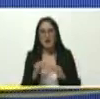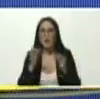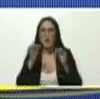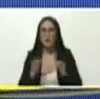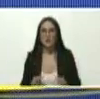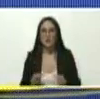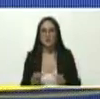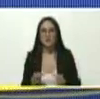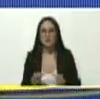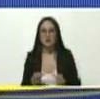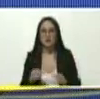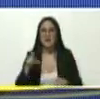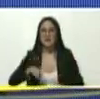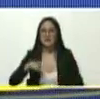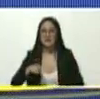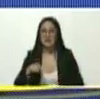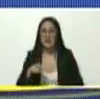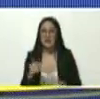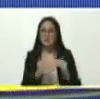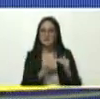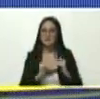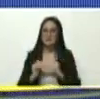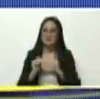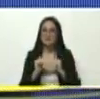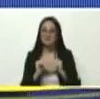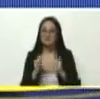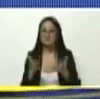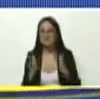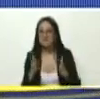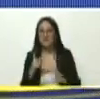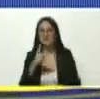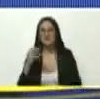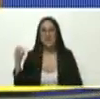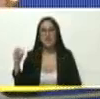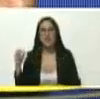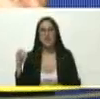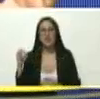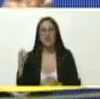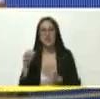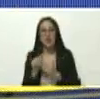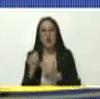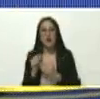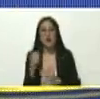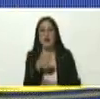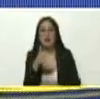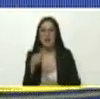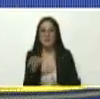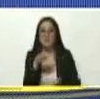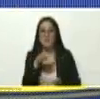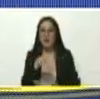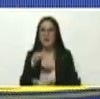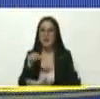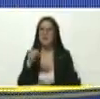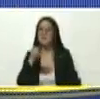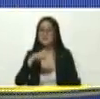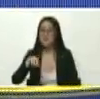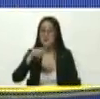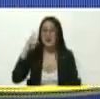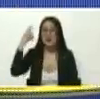justa, necesaria y equilibrada, alrededor de 100 dólares el barril. Es una reflexión que hemos